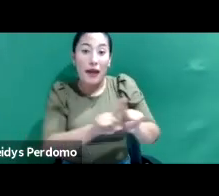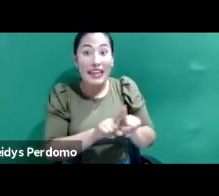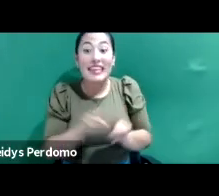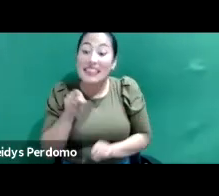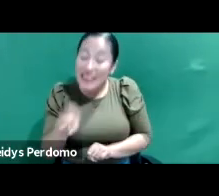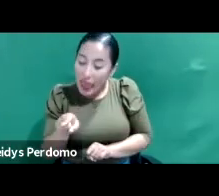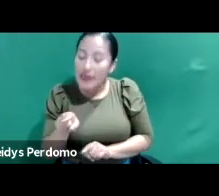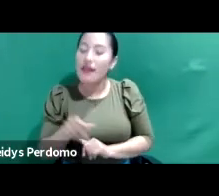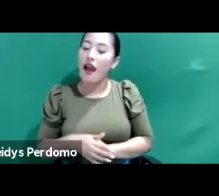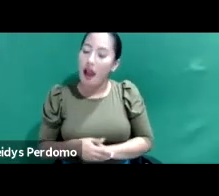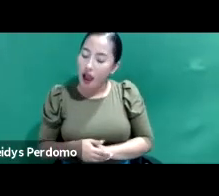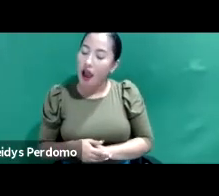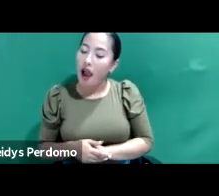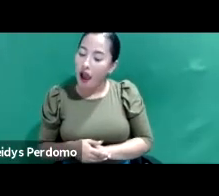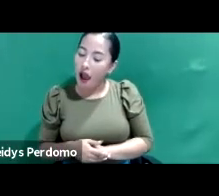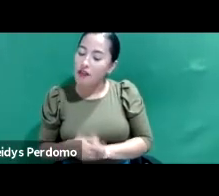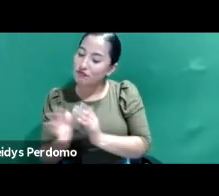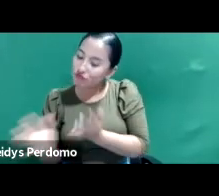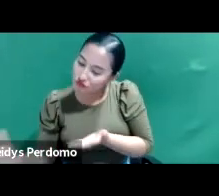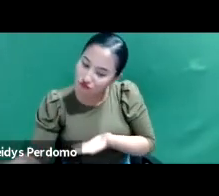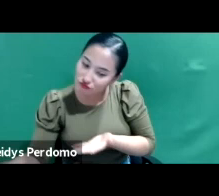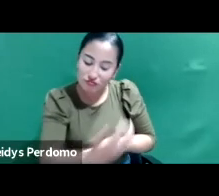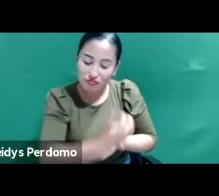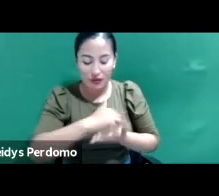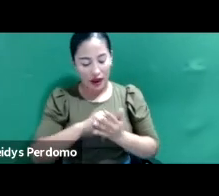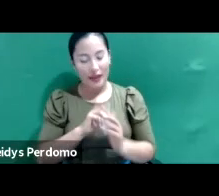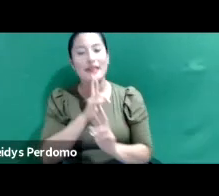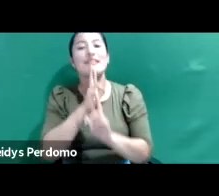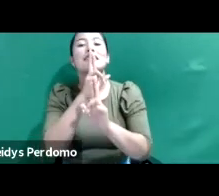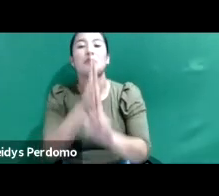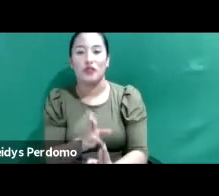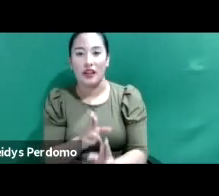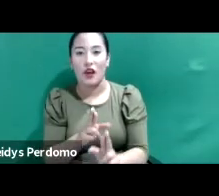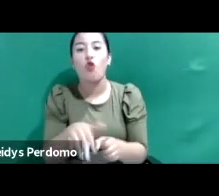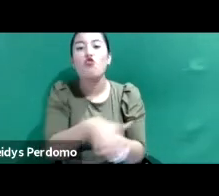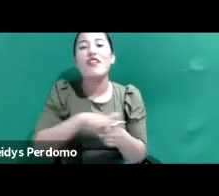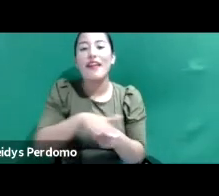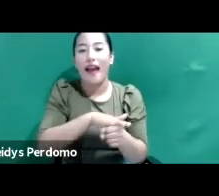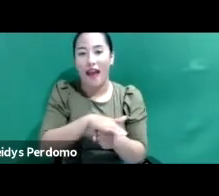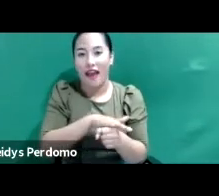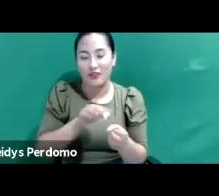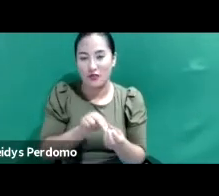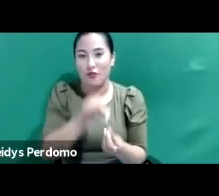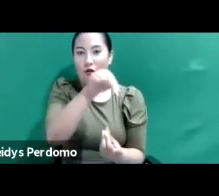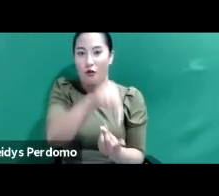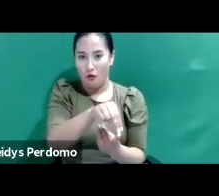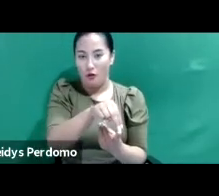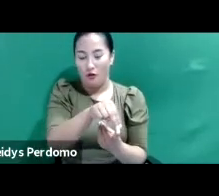de responder. Entonces, ¿qué mejor que con un caso de poder sentar y de mirar este caso, se los voy a